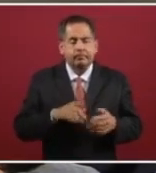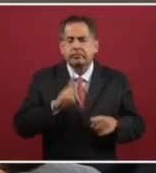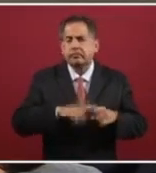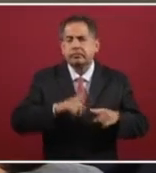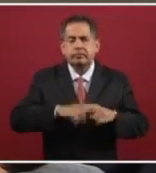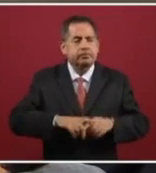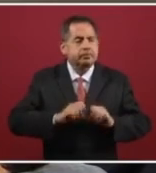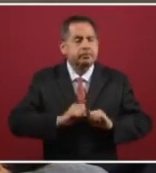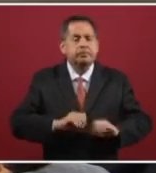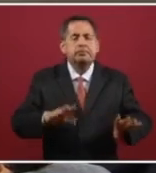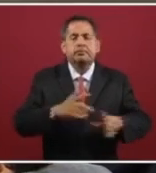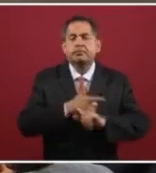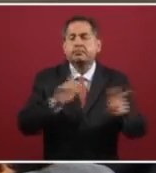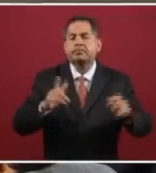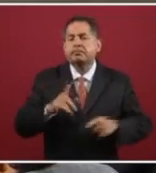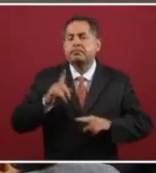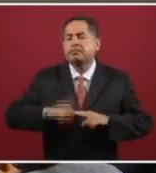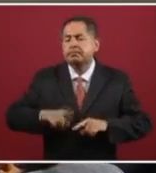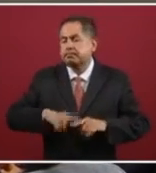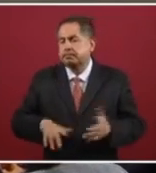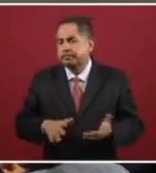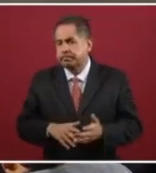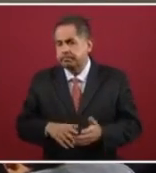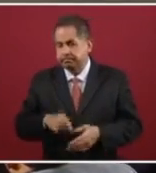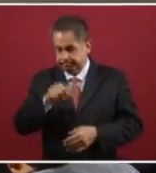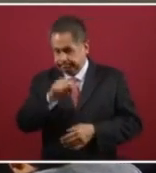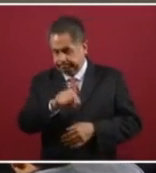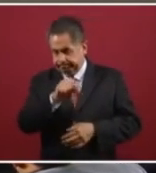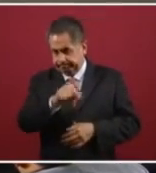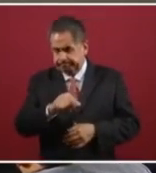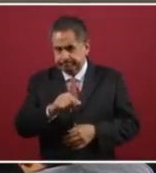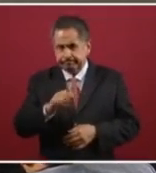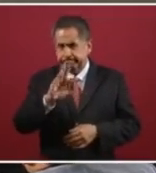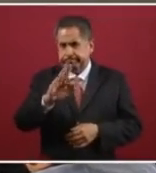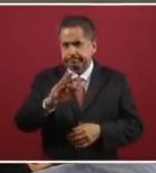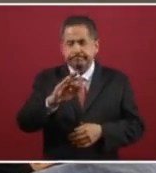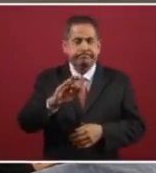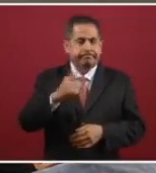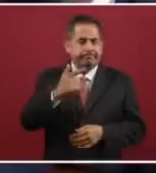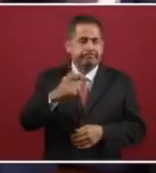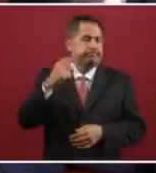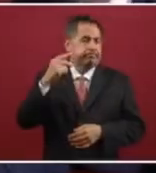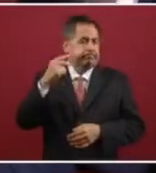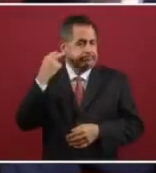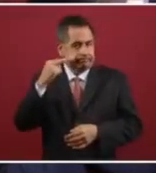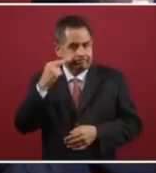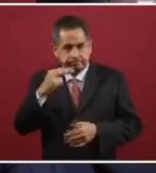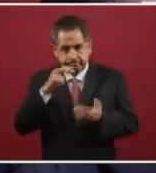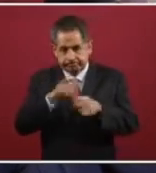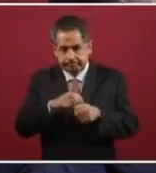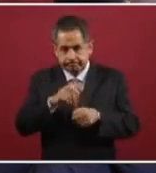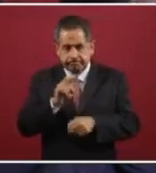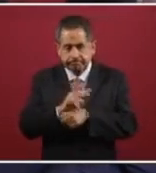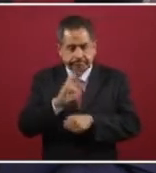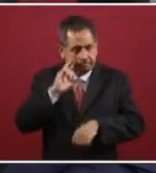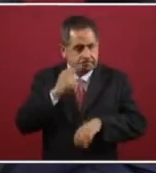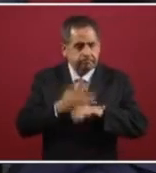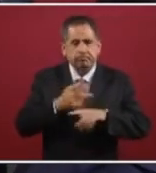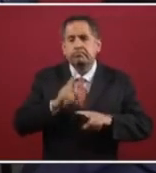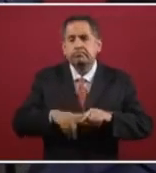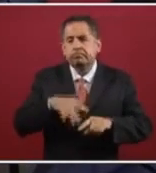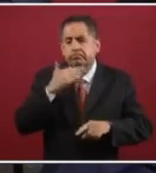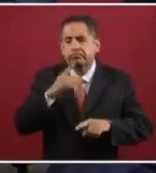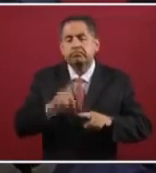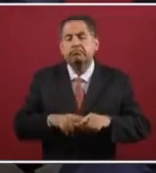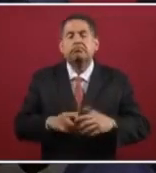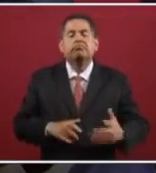violentos ocurridos en un centro nocturno en Coatzacoalcos, en Veracruz, en el que murieron al menos 25 personas.